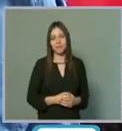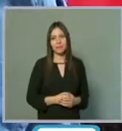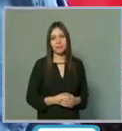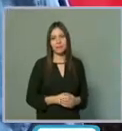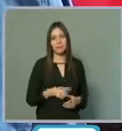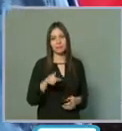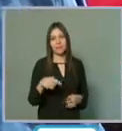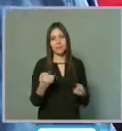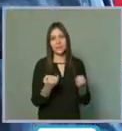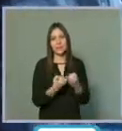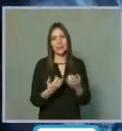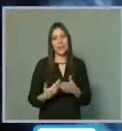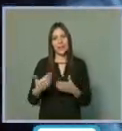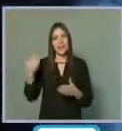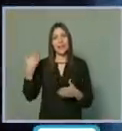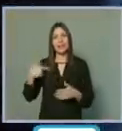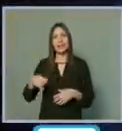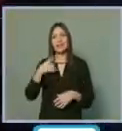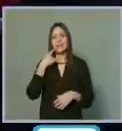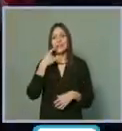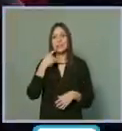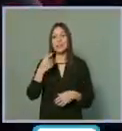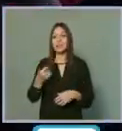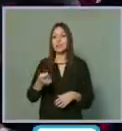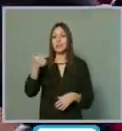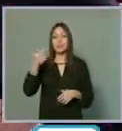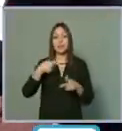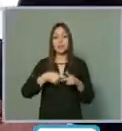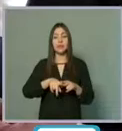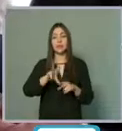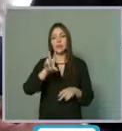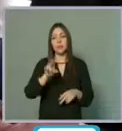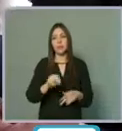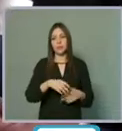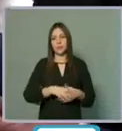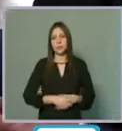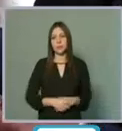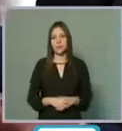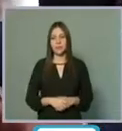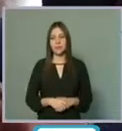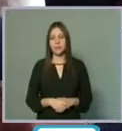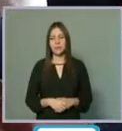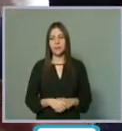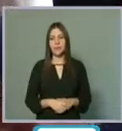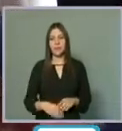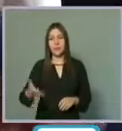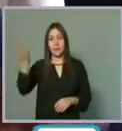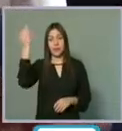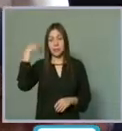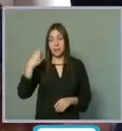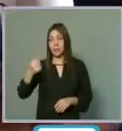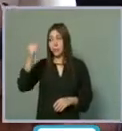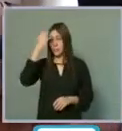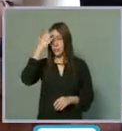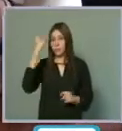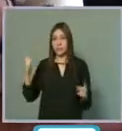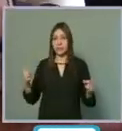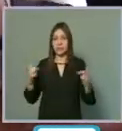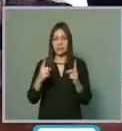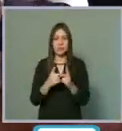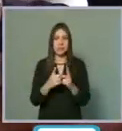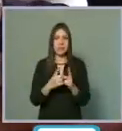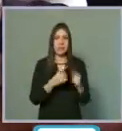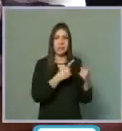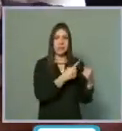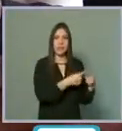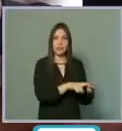en que estábamos trabajando. O sea, no empezó así. No empezó así. Definitivamente cuando nos conocimos cada quien traía su lado